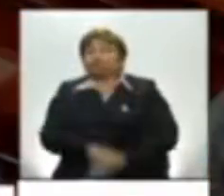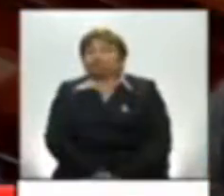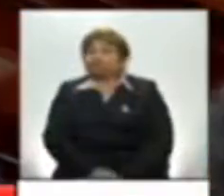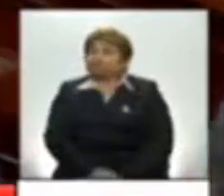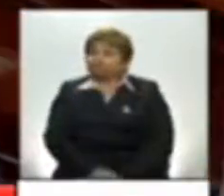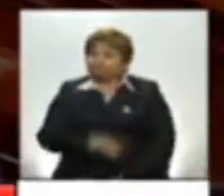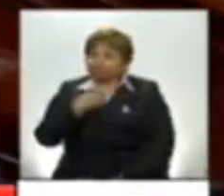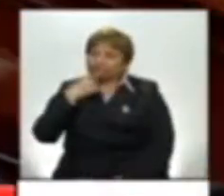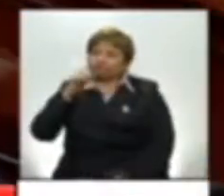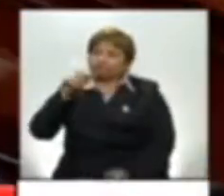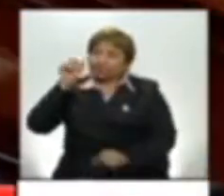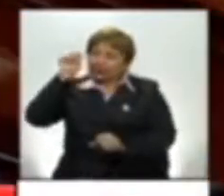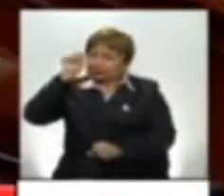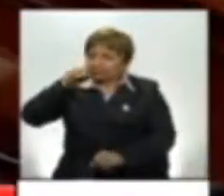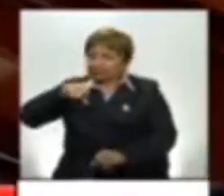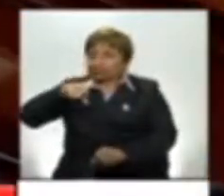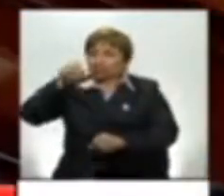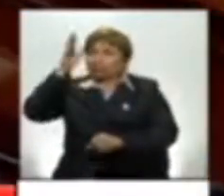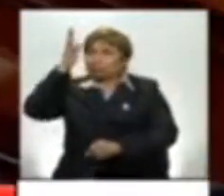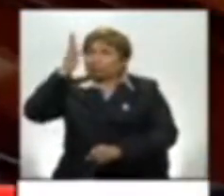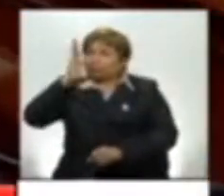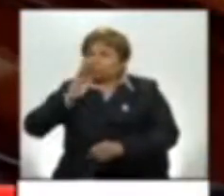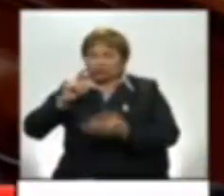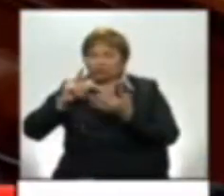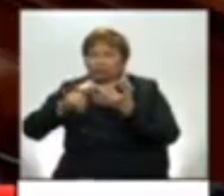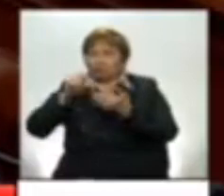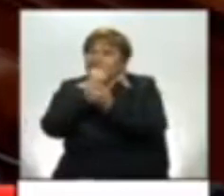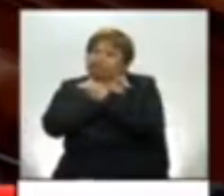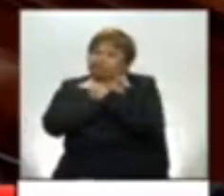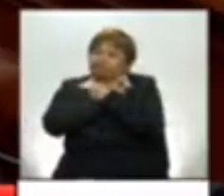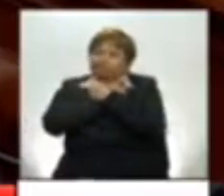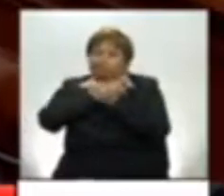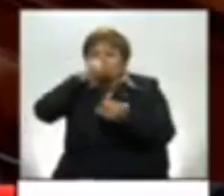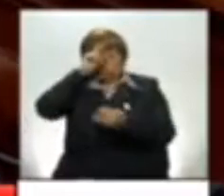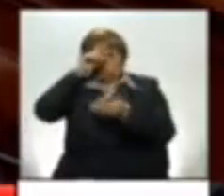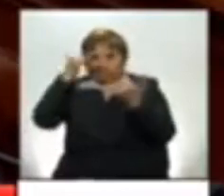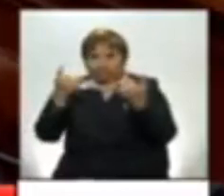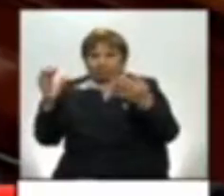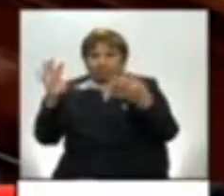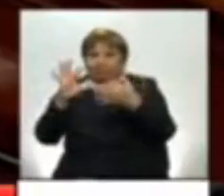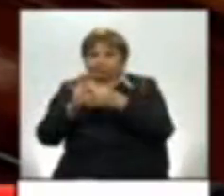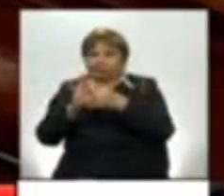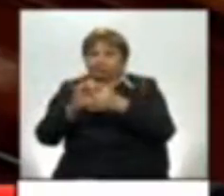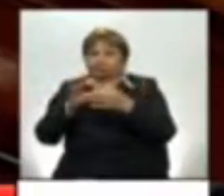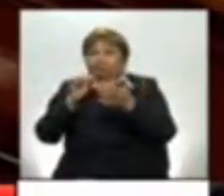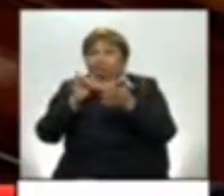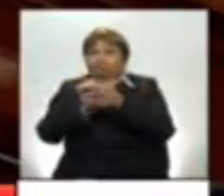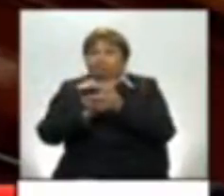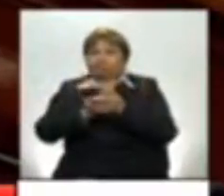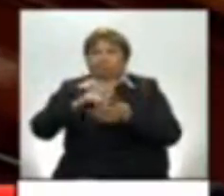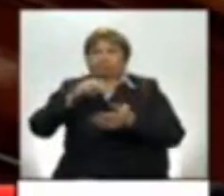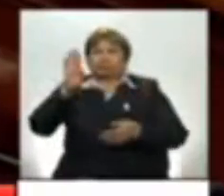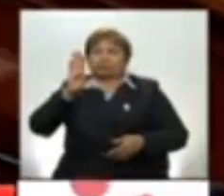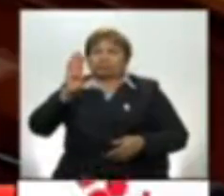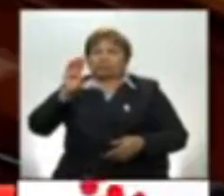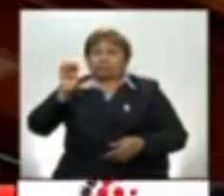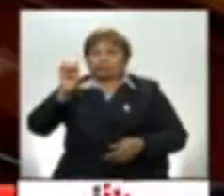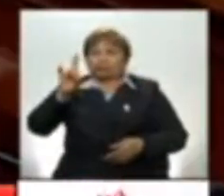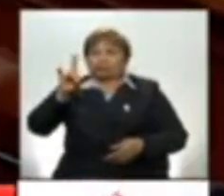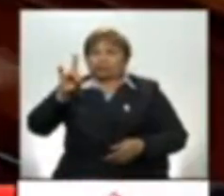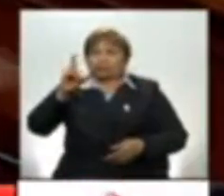Dios, por nuestro querido Perú que necesita la unidad hoy más que nunca, por la memoria de Fernando Belaúnde